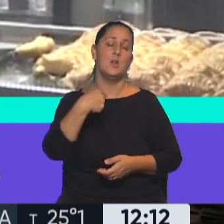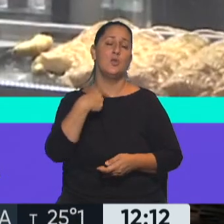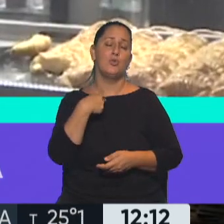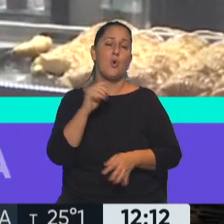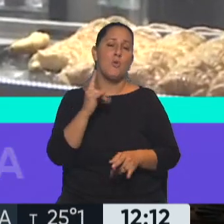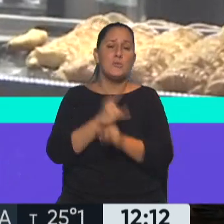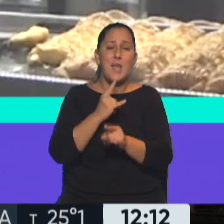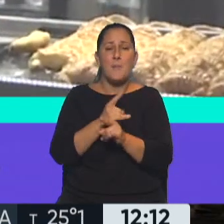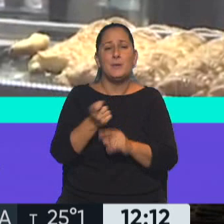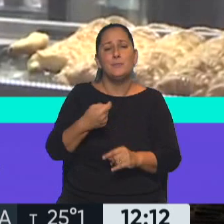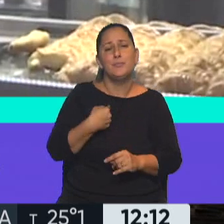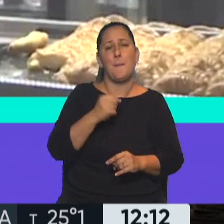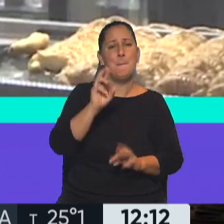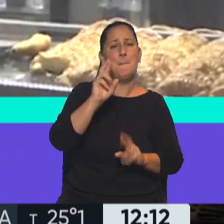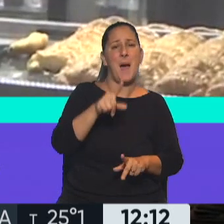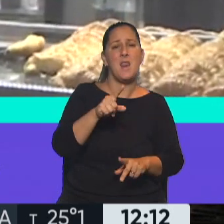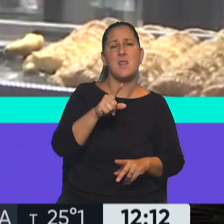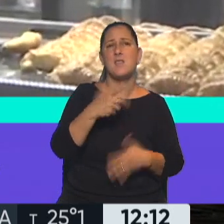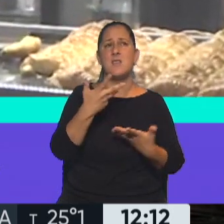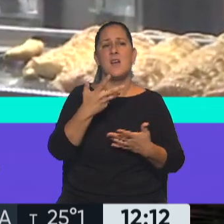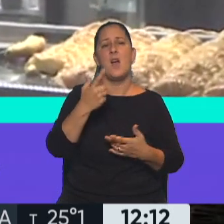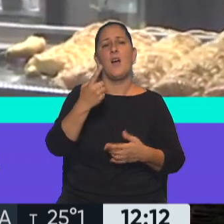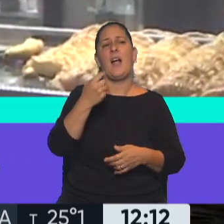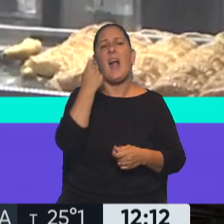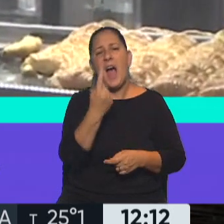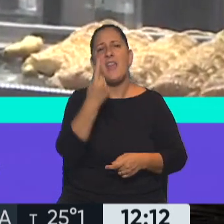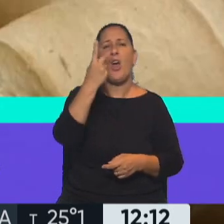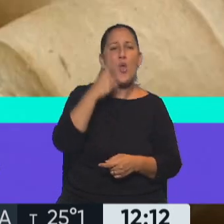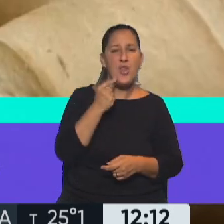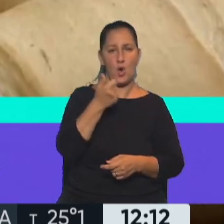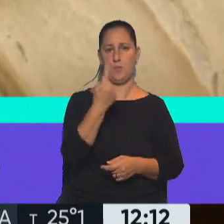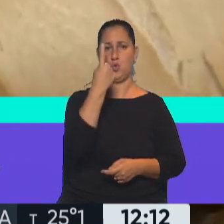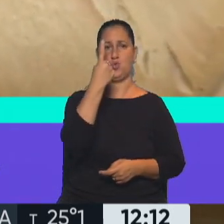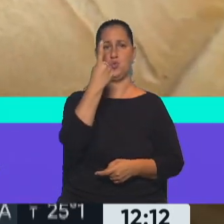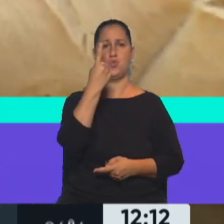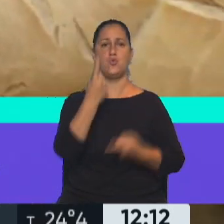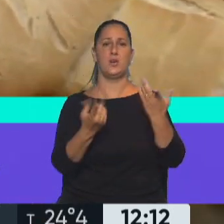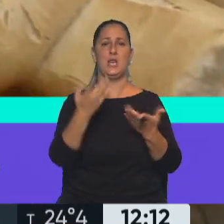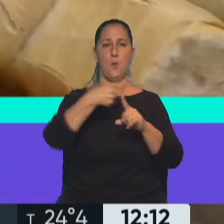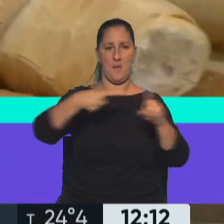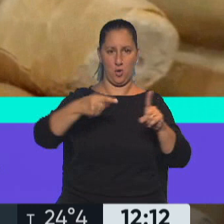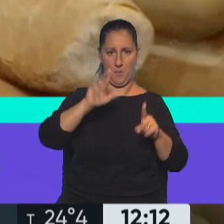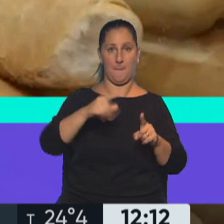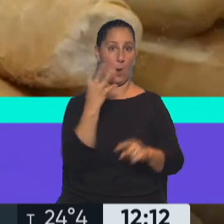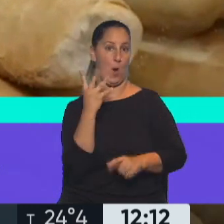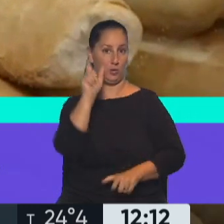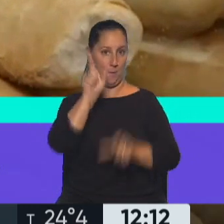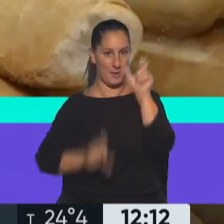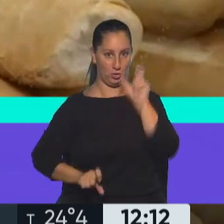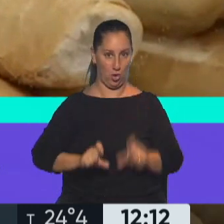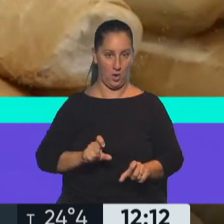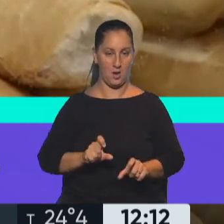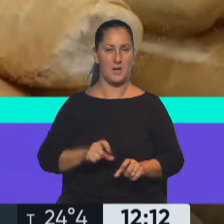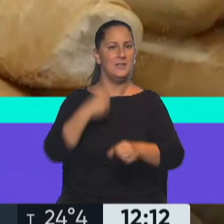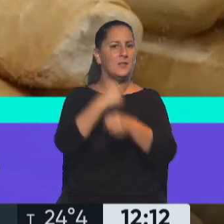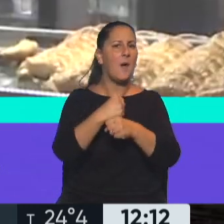comprar un kilo cada día y medio, dos días. ¿Cuántas personas? Somos cuatro. ¿En el